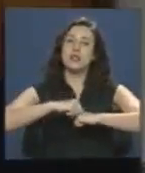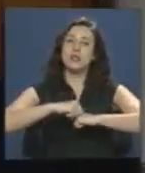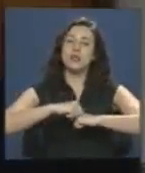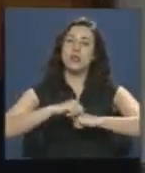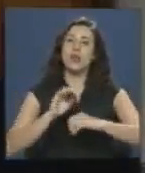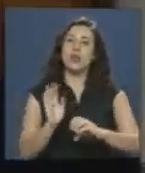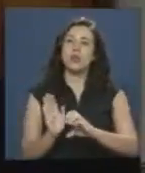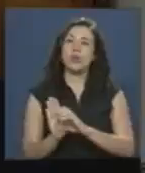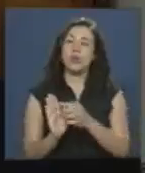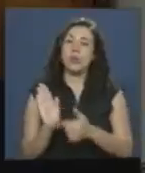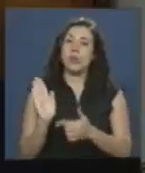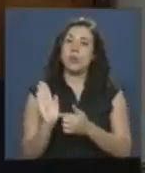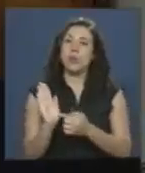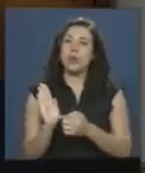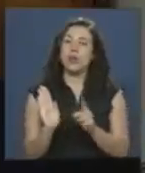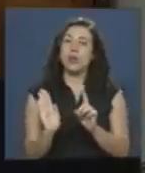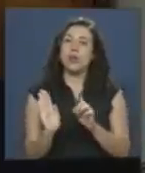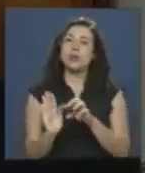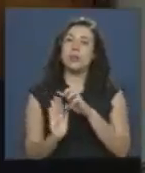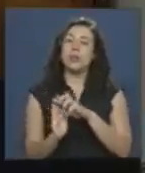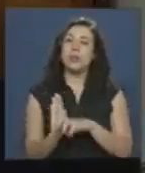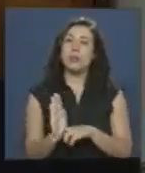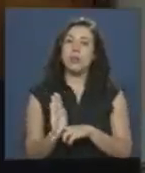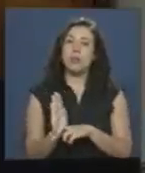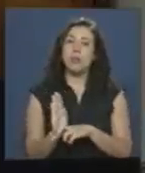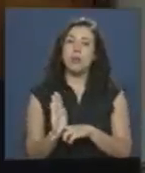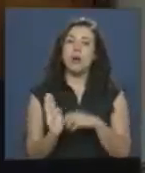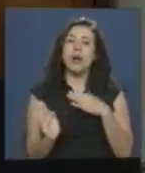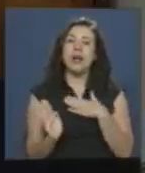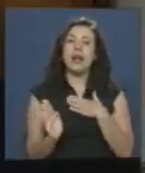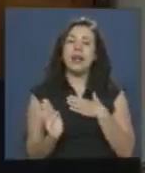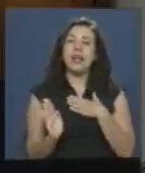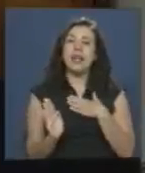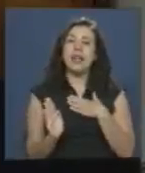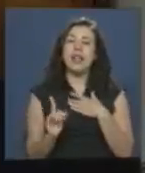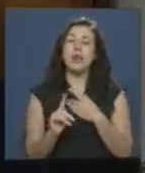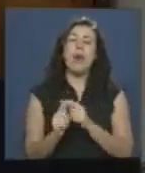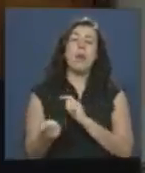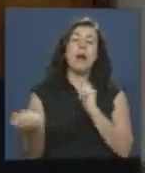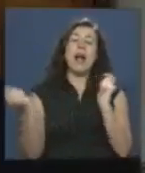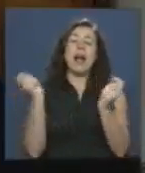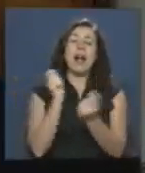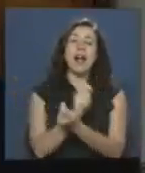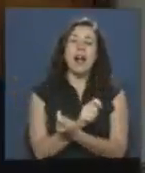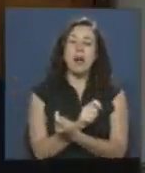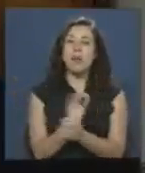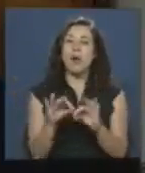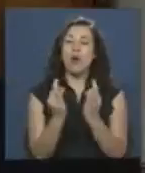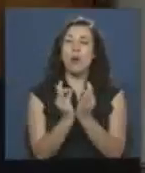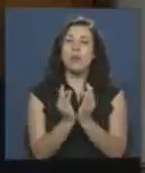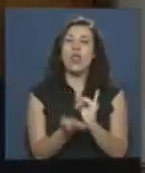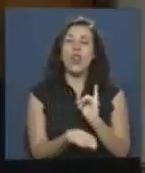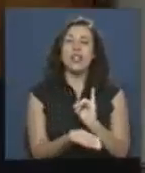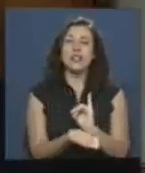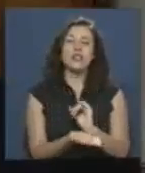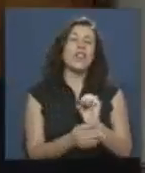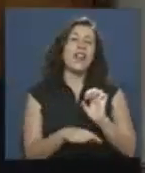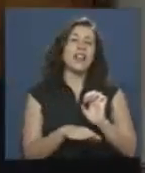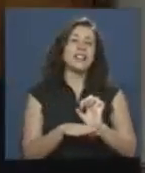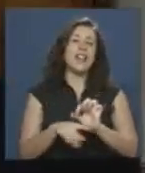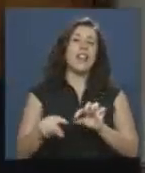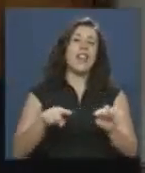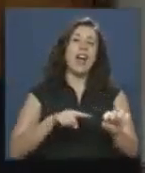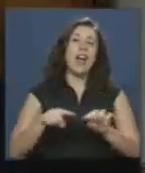la Carta Fundamental. No estamos frente a un proyecto que pretende hacer un rediseño institucional de nuestro Estado, de nuestra